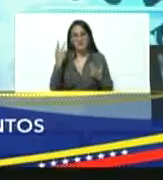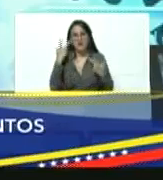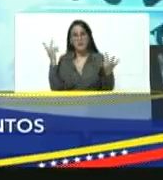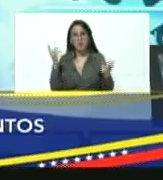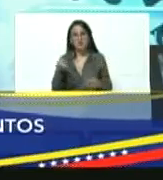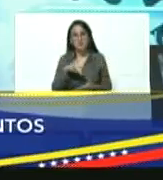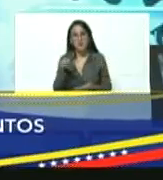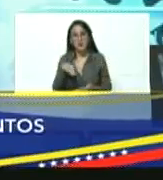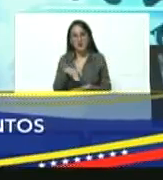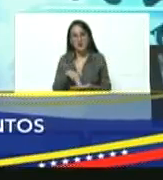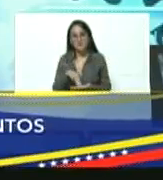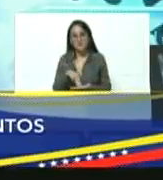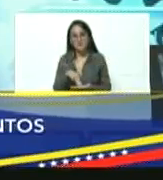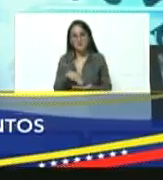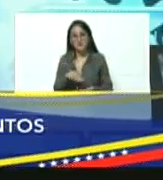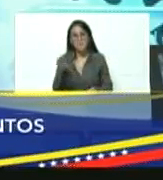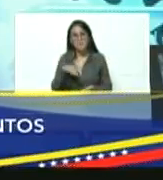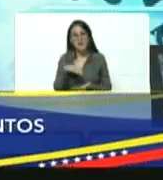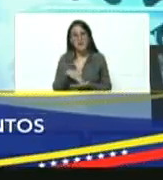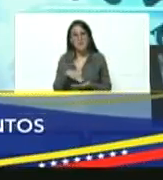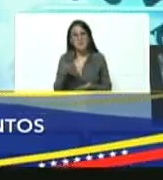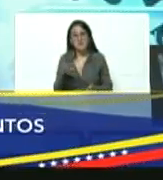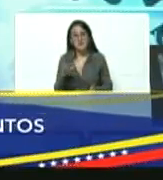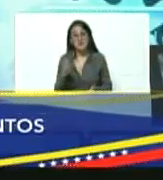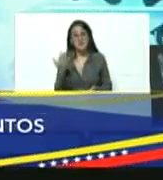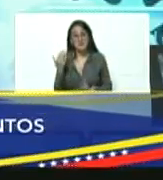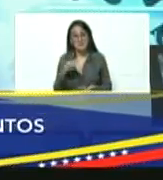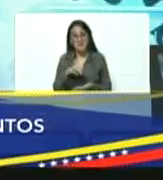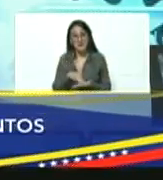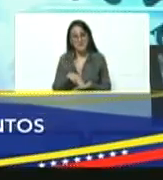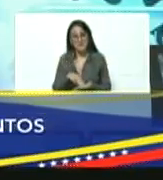Miami, cuando Miami se volvió Miami.